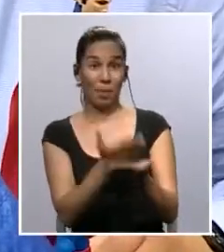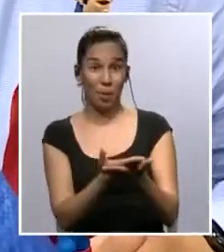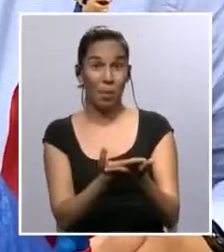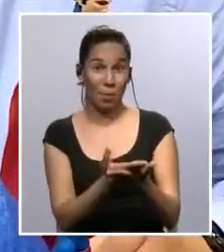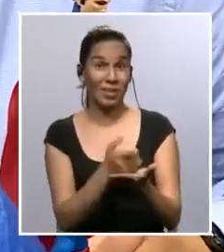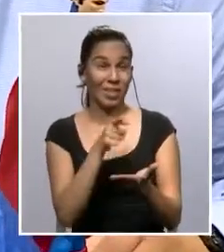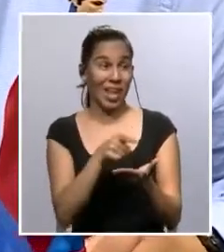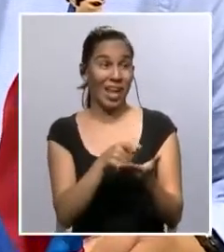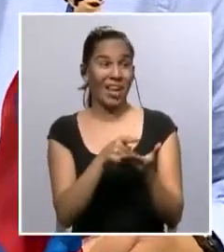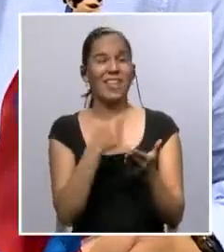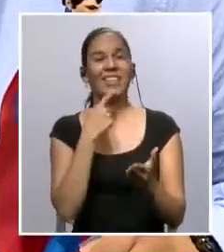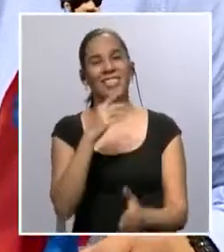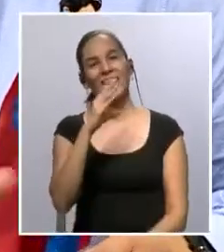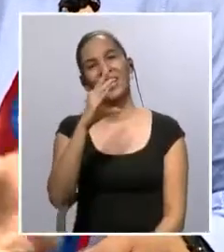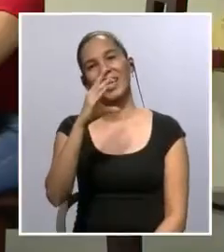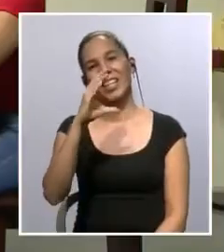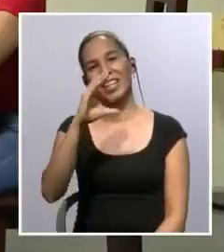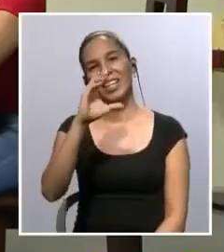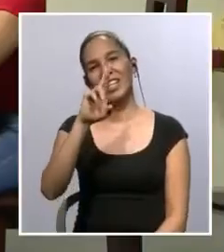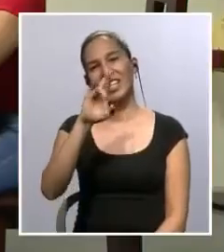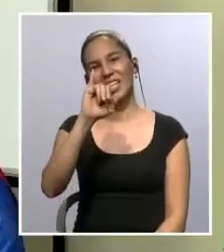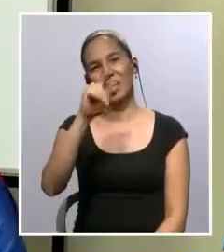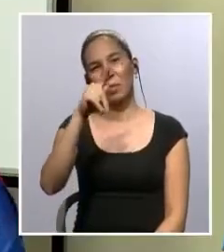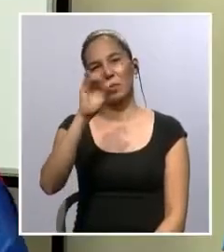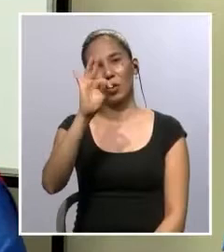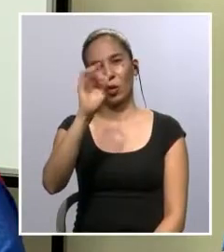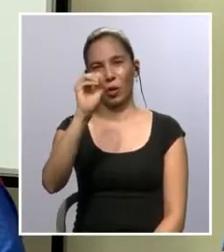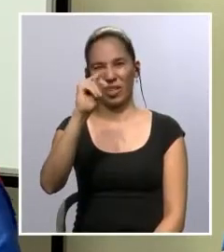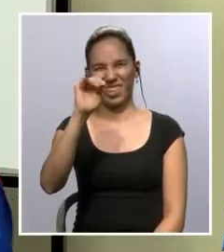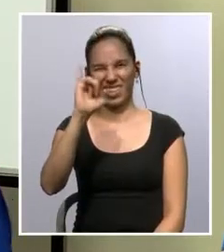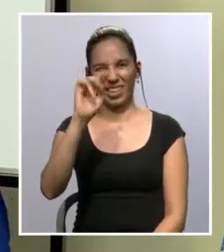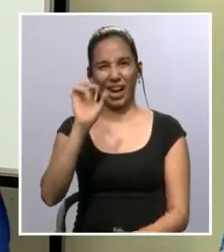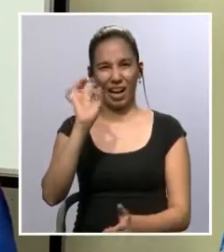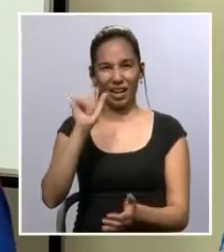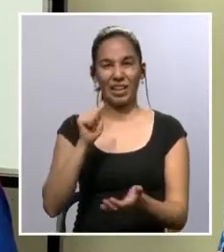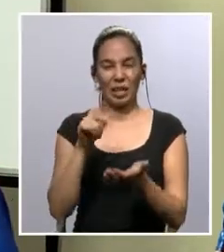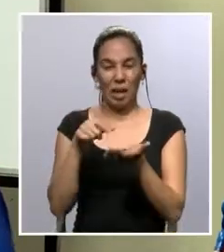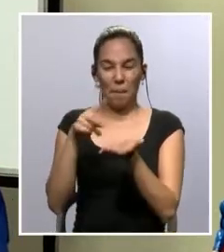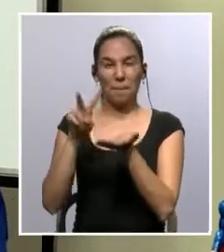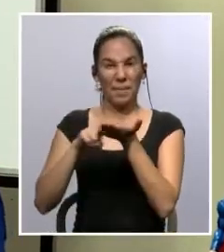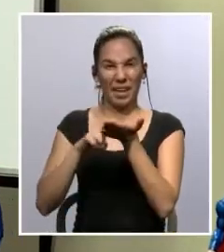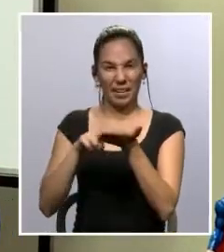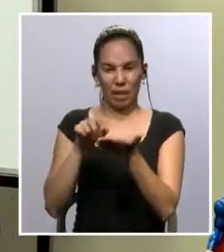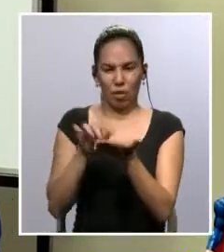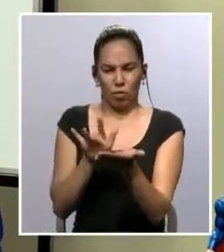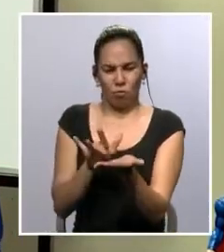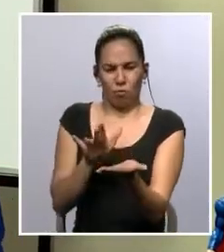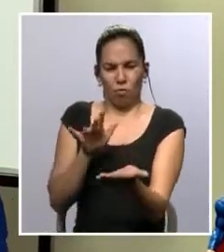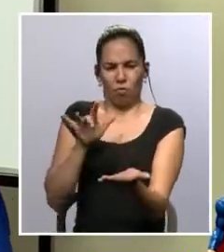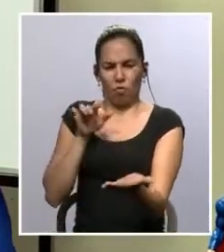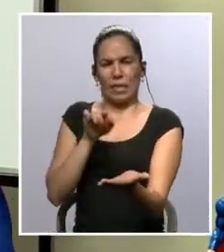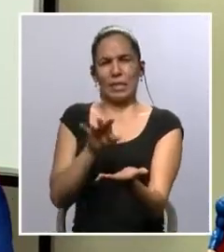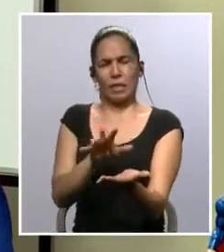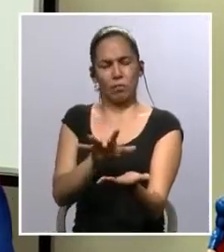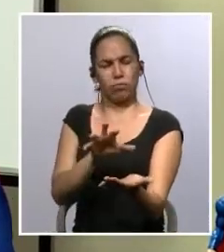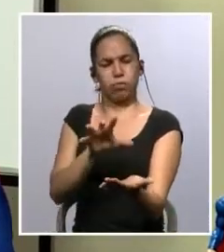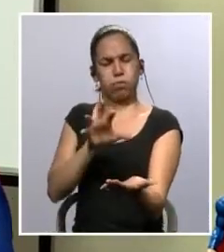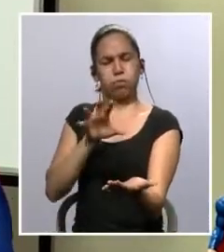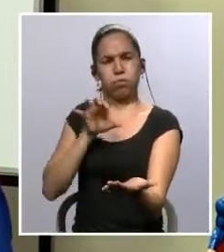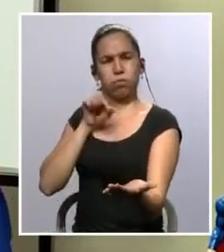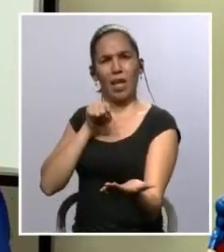serie es que la kriptonita emite un tipo de radiación que afecta a sus células, sus